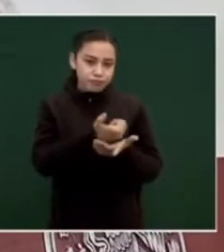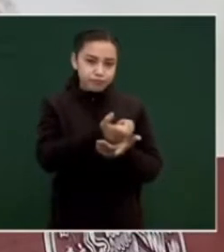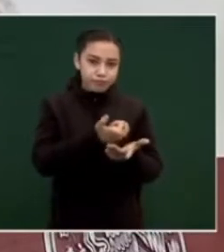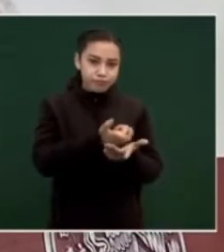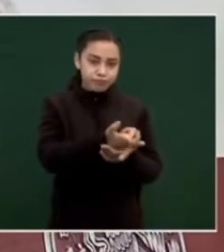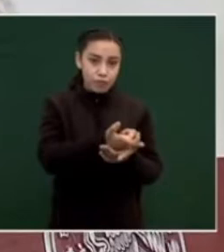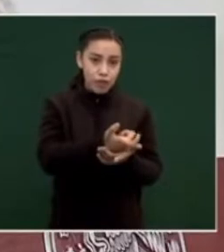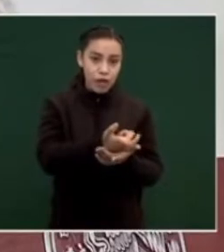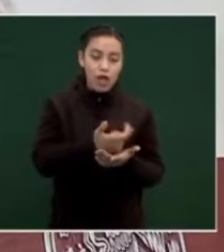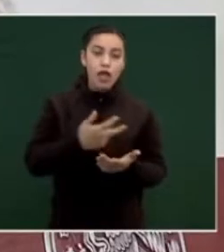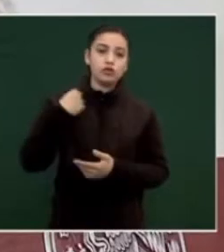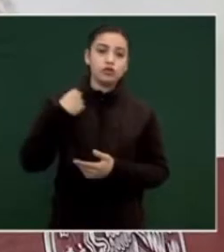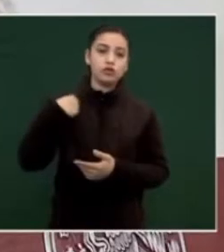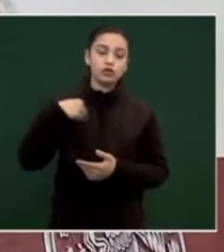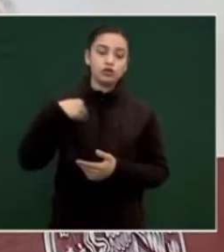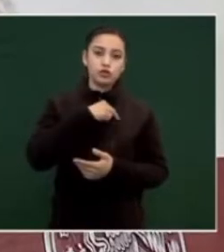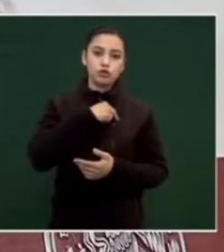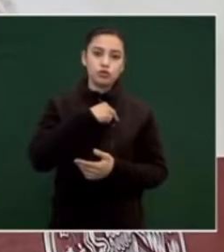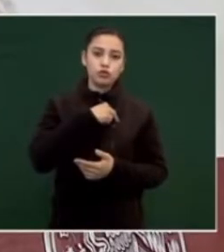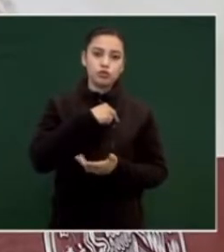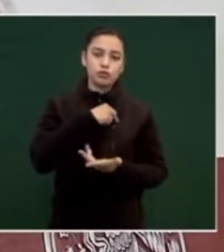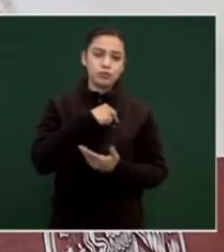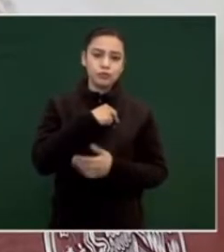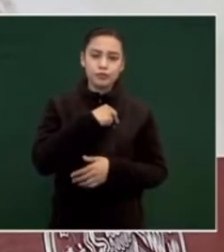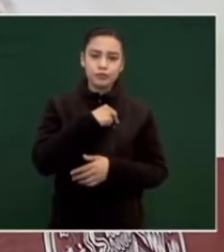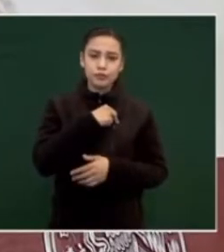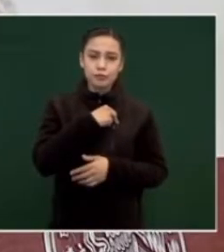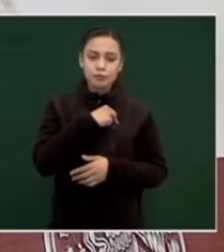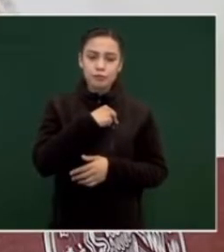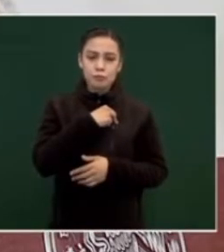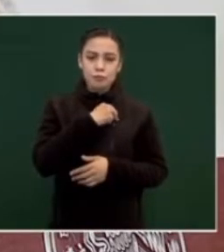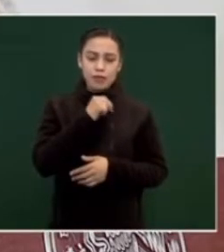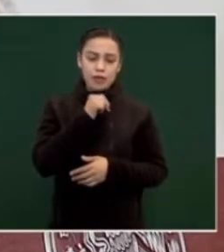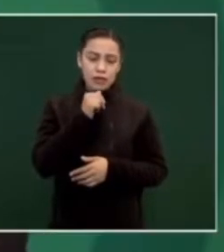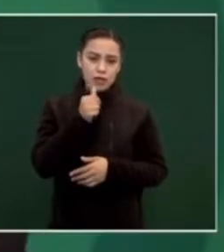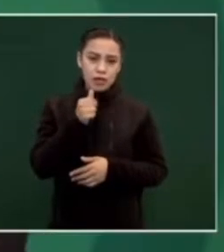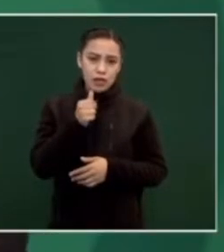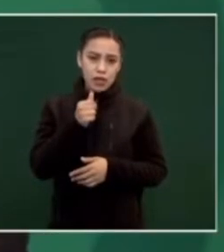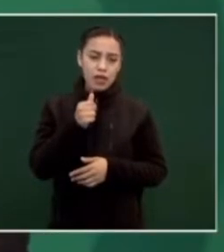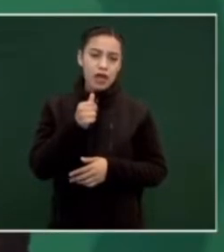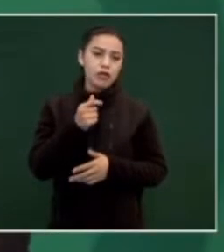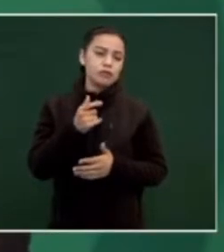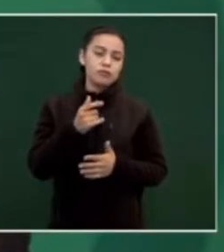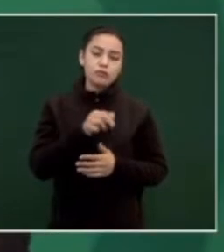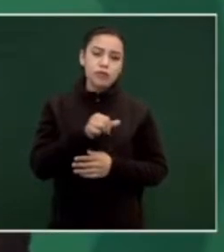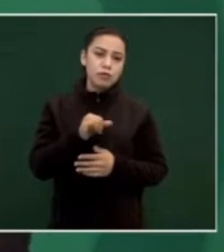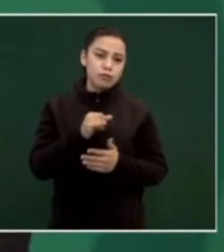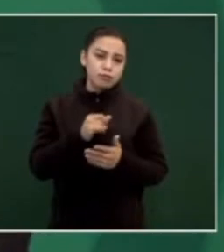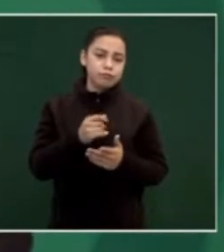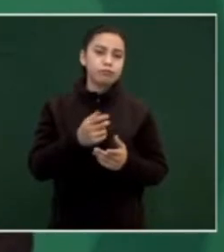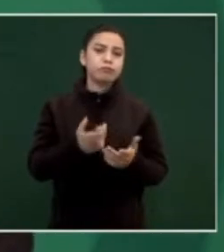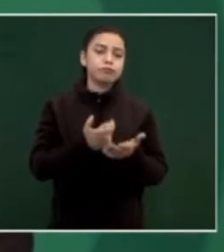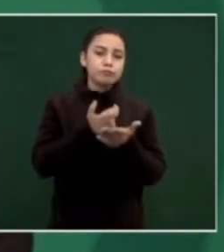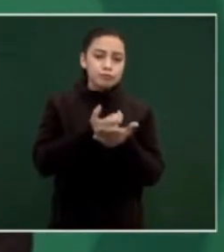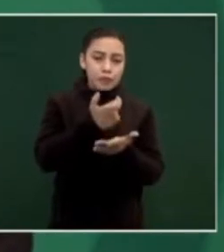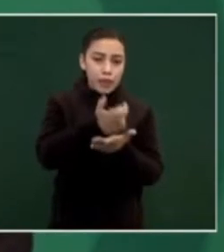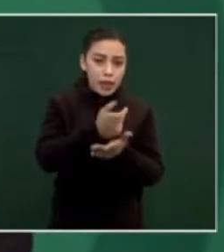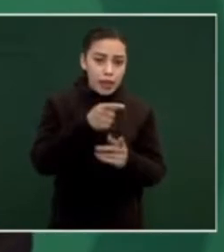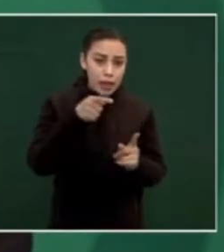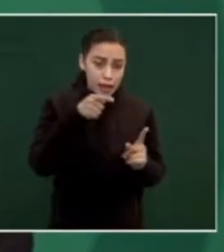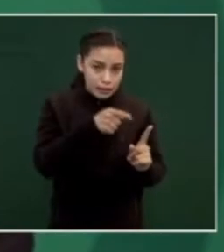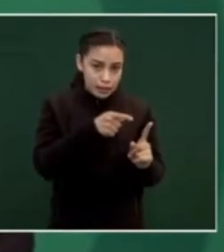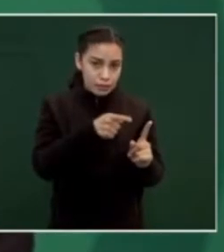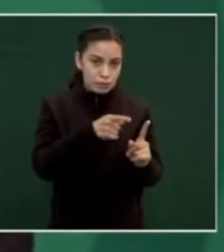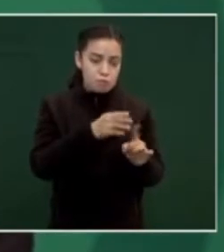repartimos como se dice coloquialmente chayote nosotros no